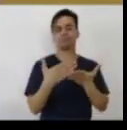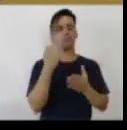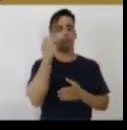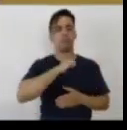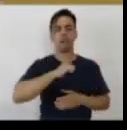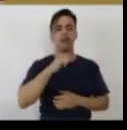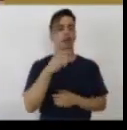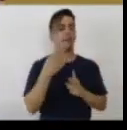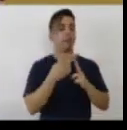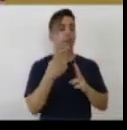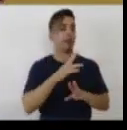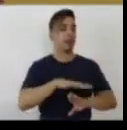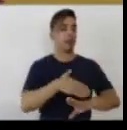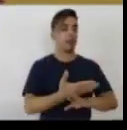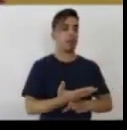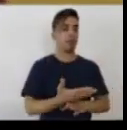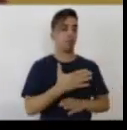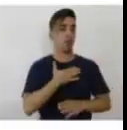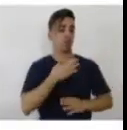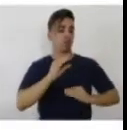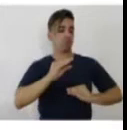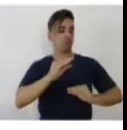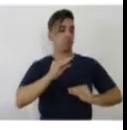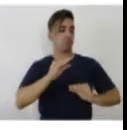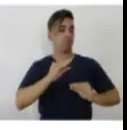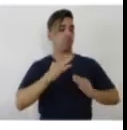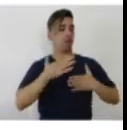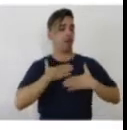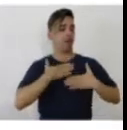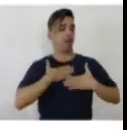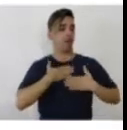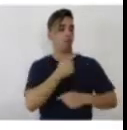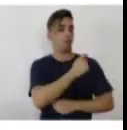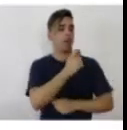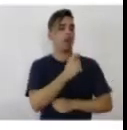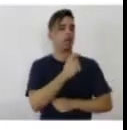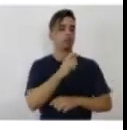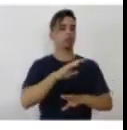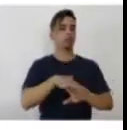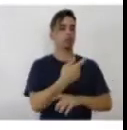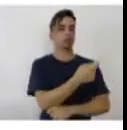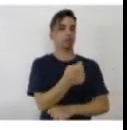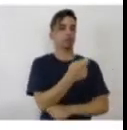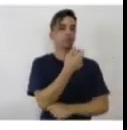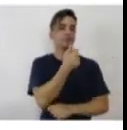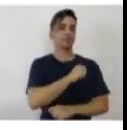bien para que los estudiantes los puedan comprender en la resolución de los ejercicios.